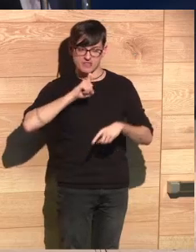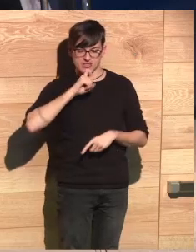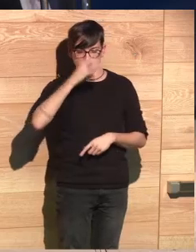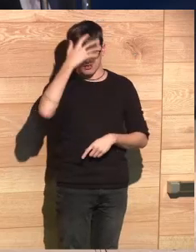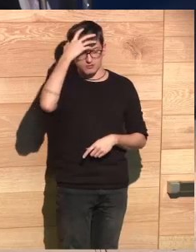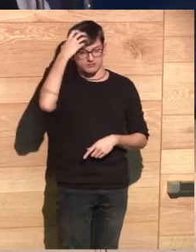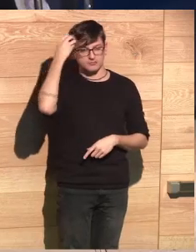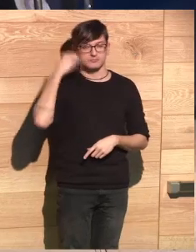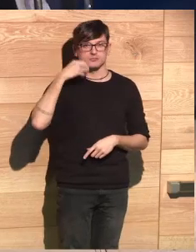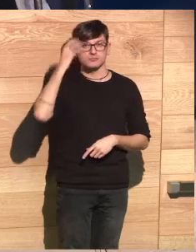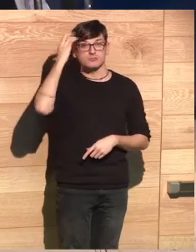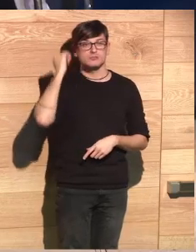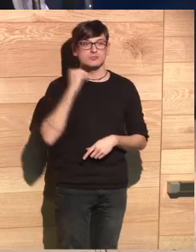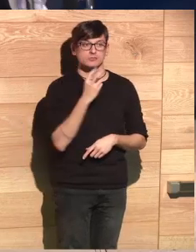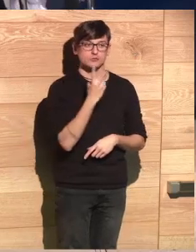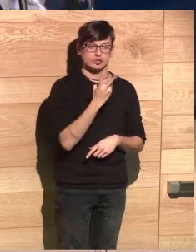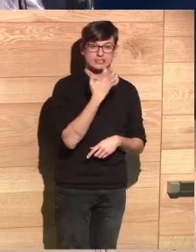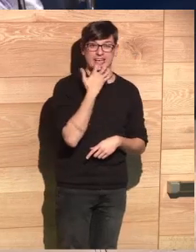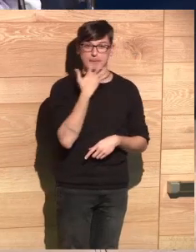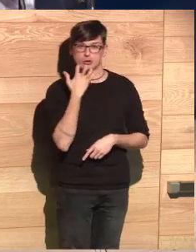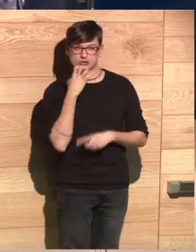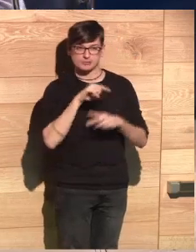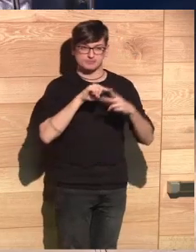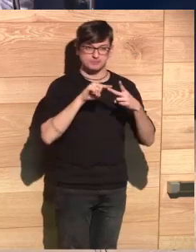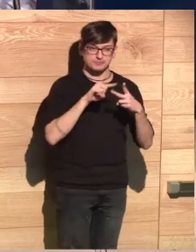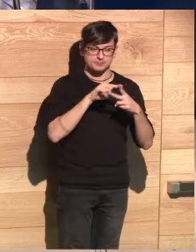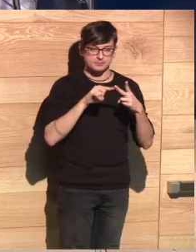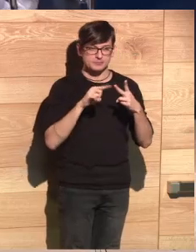Quiero decir, estos dos ejemplos, ¿no?, de cómo